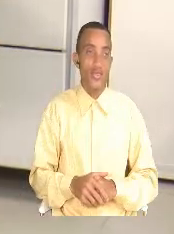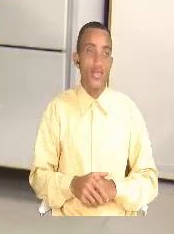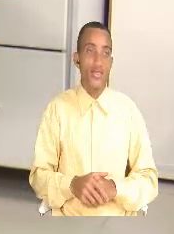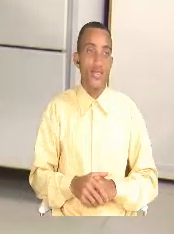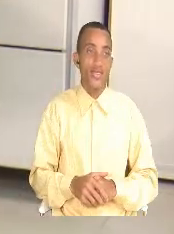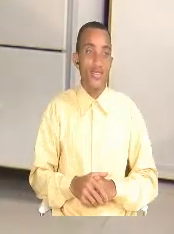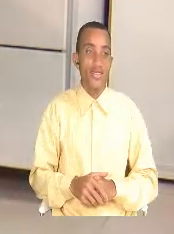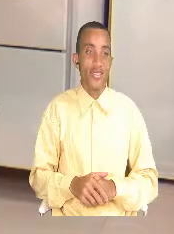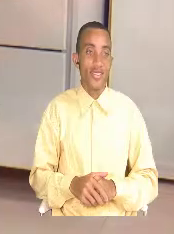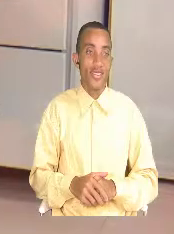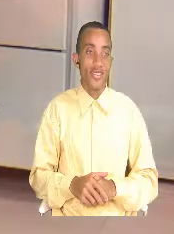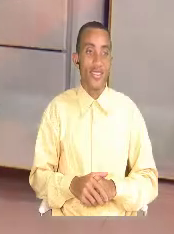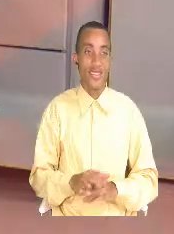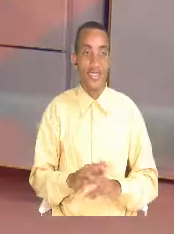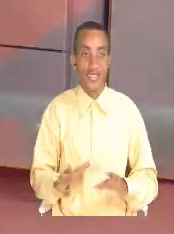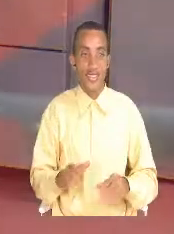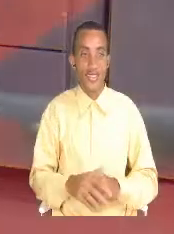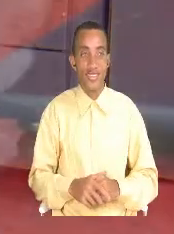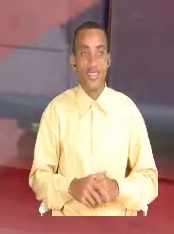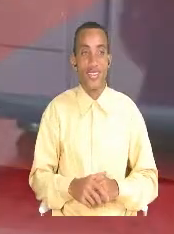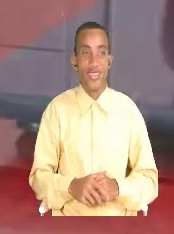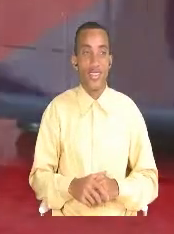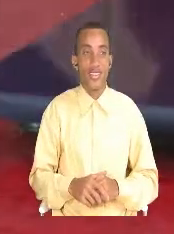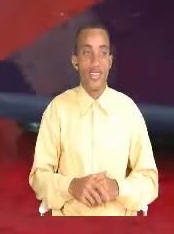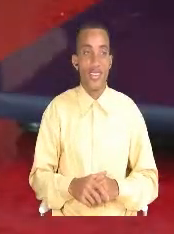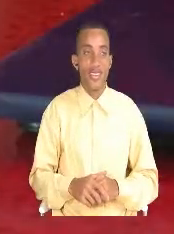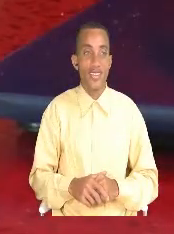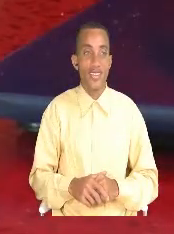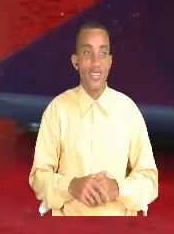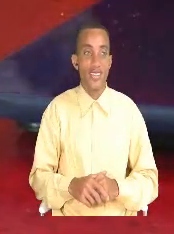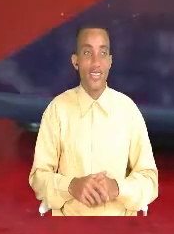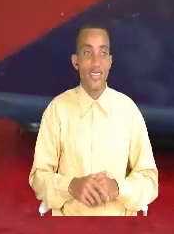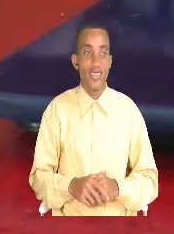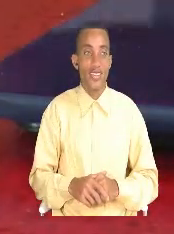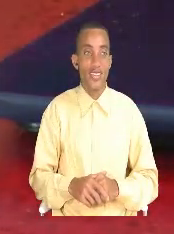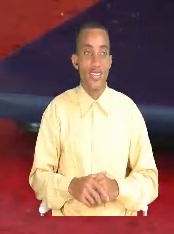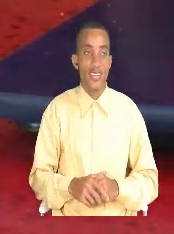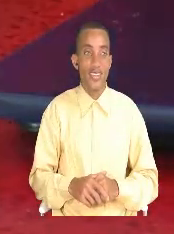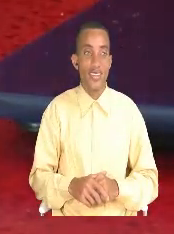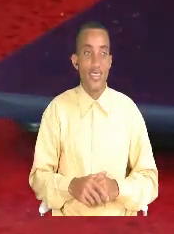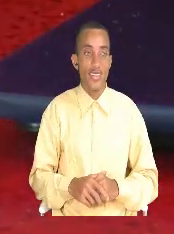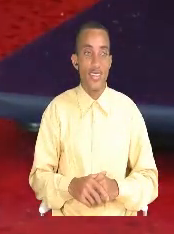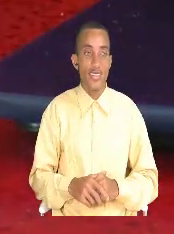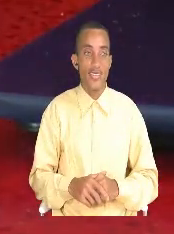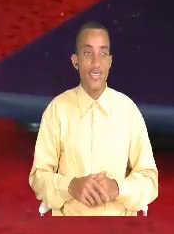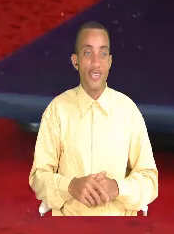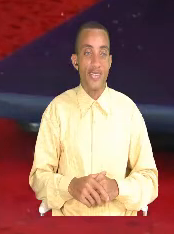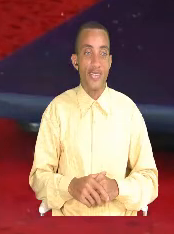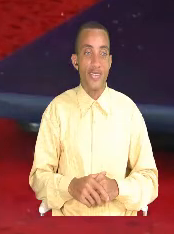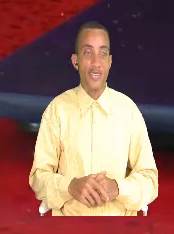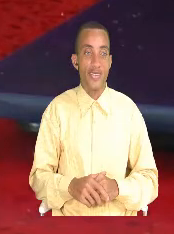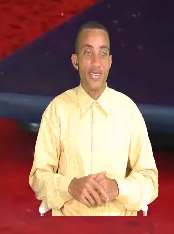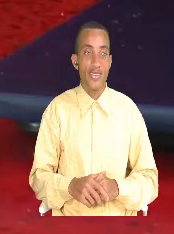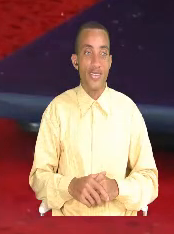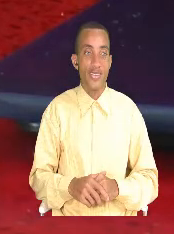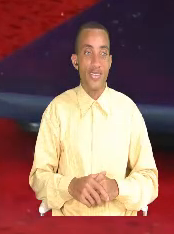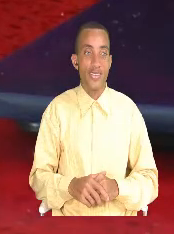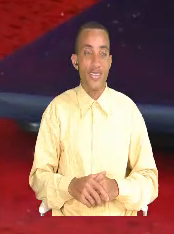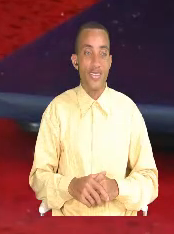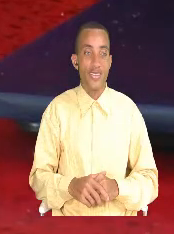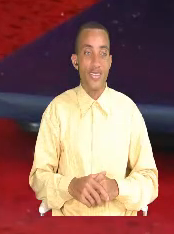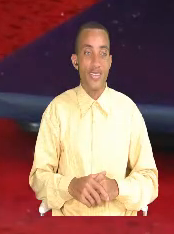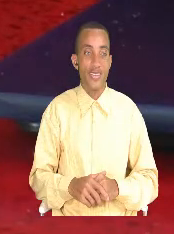quieran. Que comience el vacilón. Sencillo. Vacilón. Póngale tajada. Póngale tajada ya